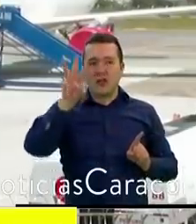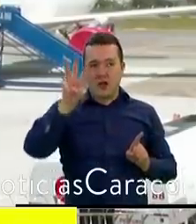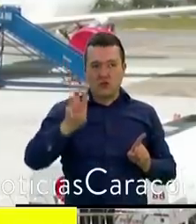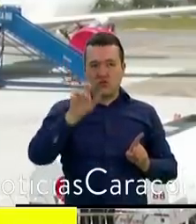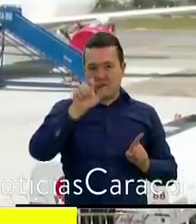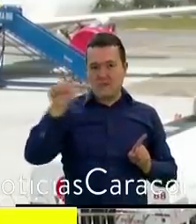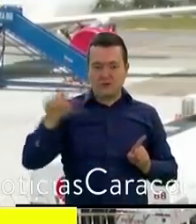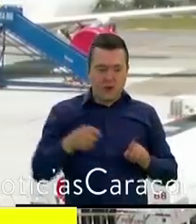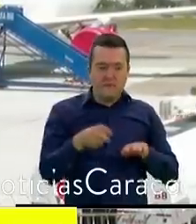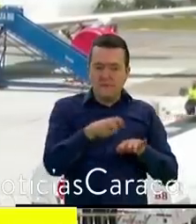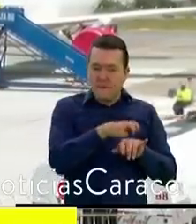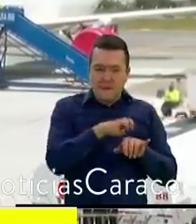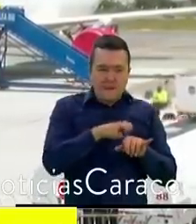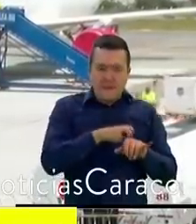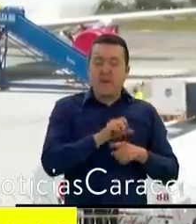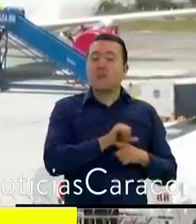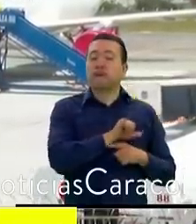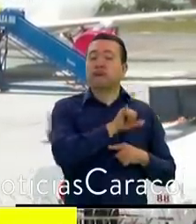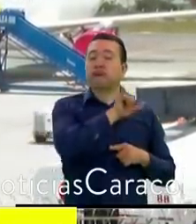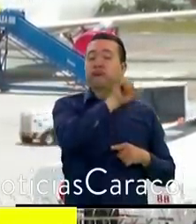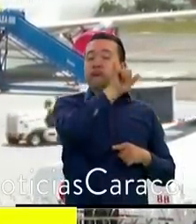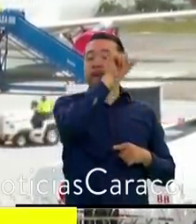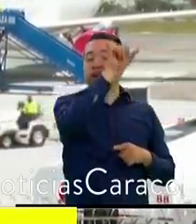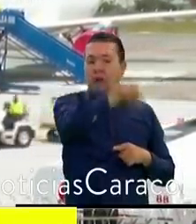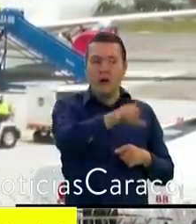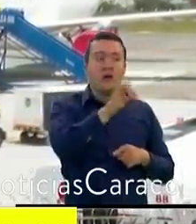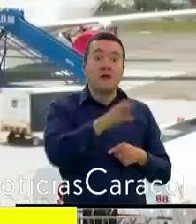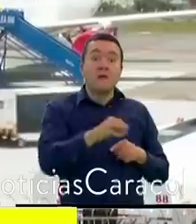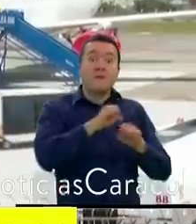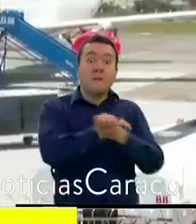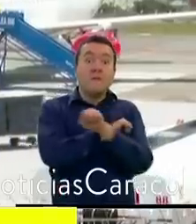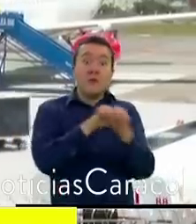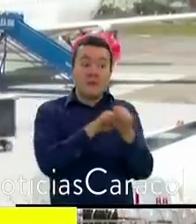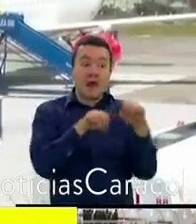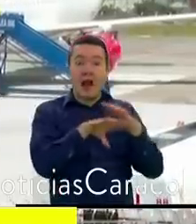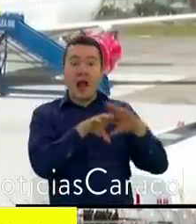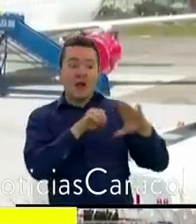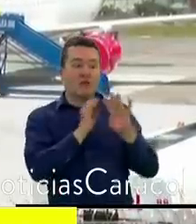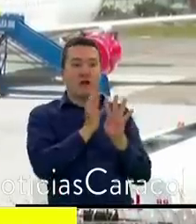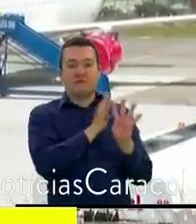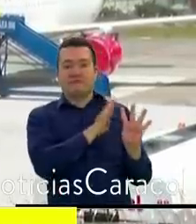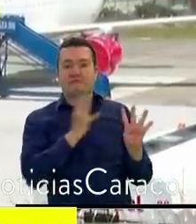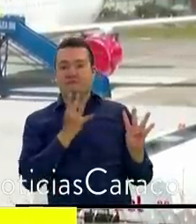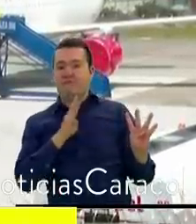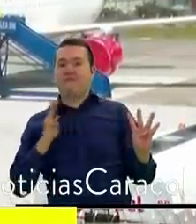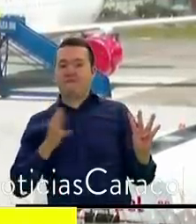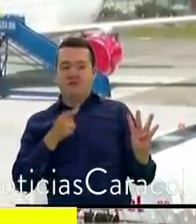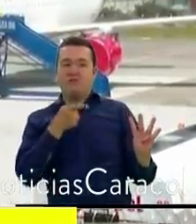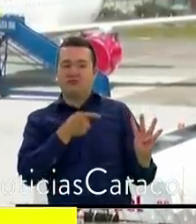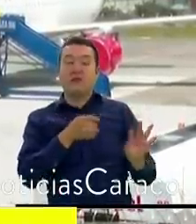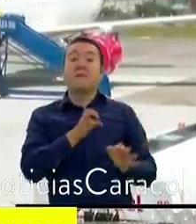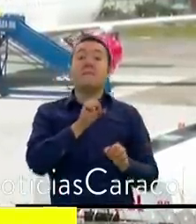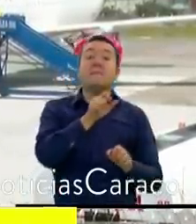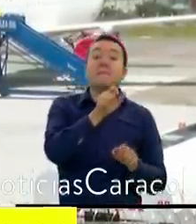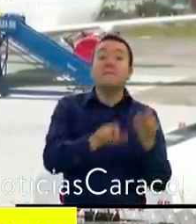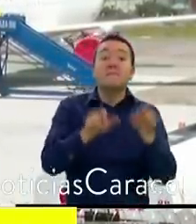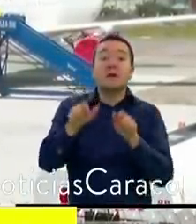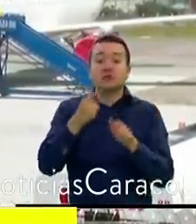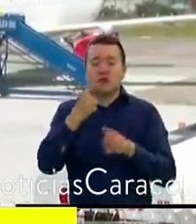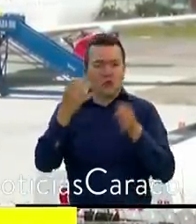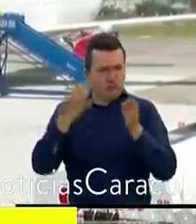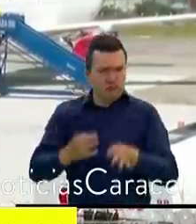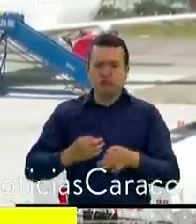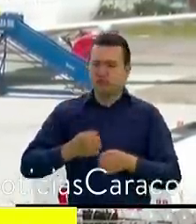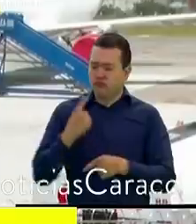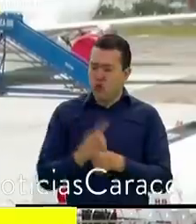esto, durante toda la mañana se registraron algunas filas al exterior del aeropuerto José María Córdoba. Lo que dicen los pasajeros es que se cumplían con todos